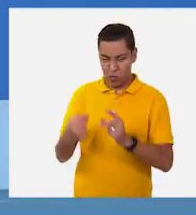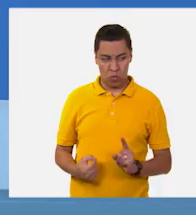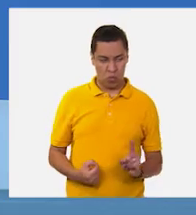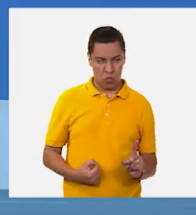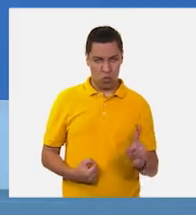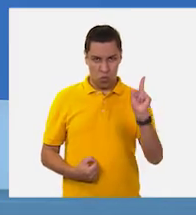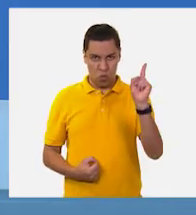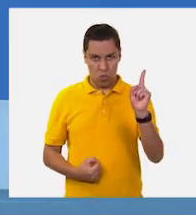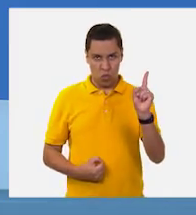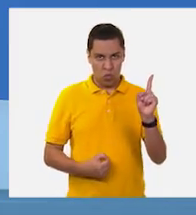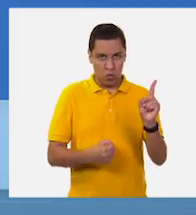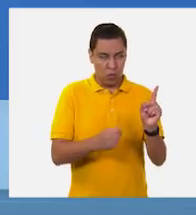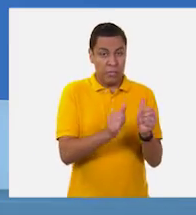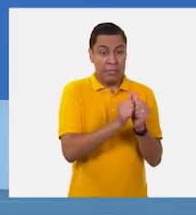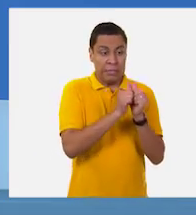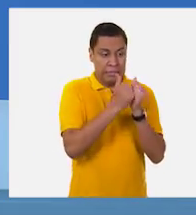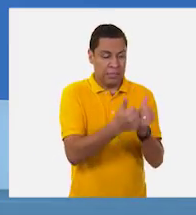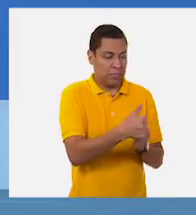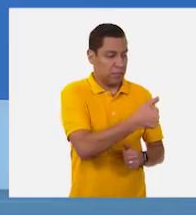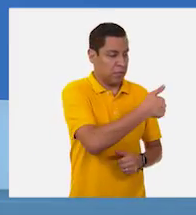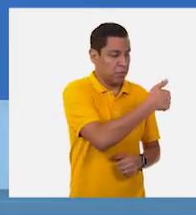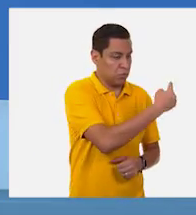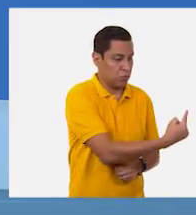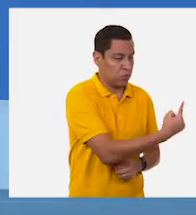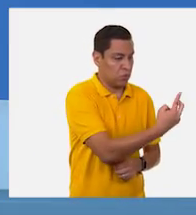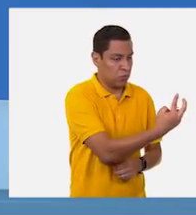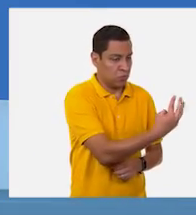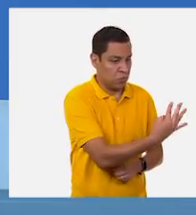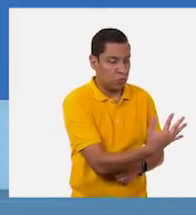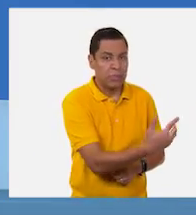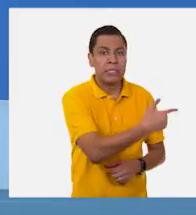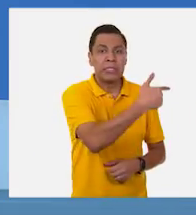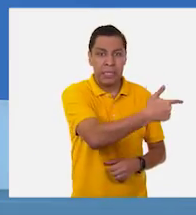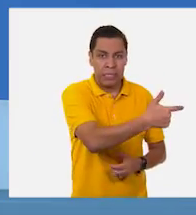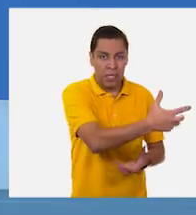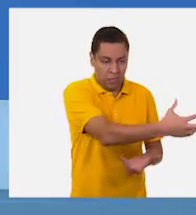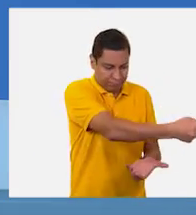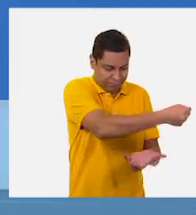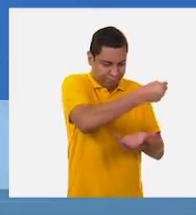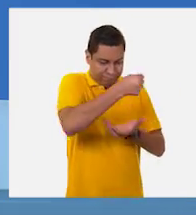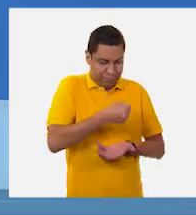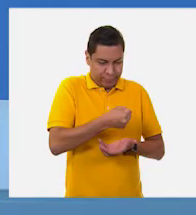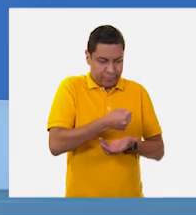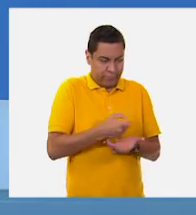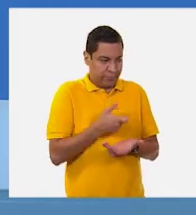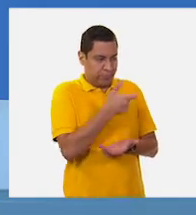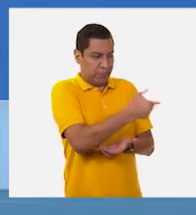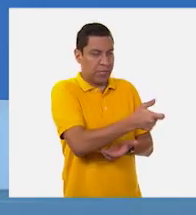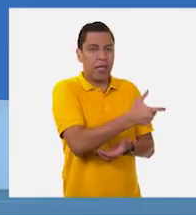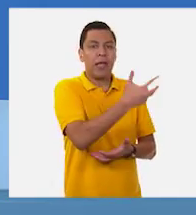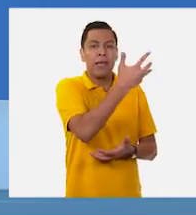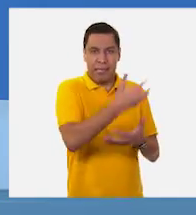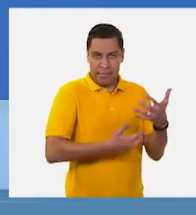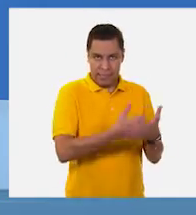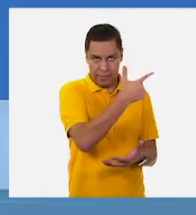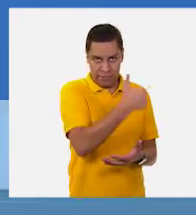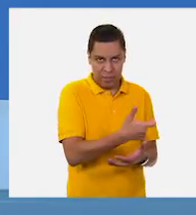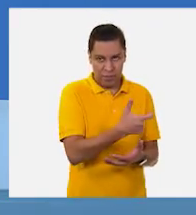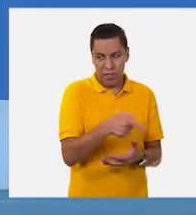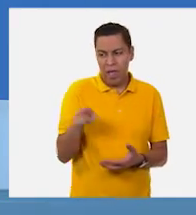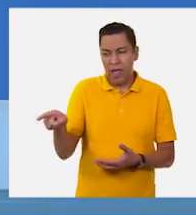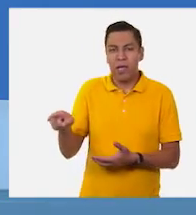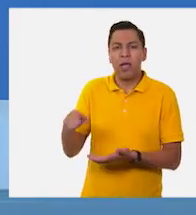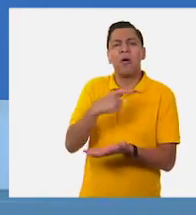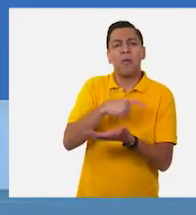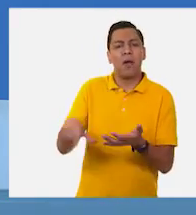me darían 7 panes por 15 pesos. Y en la panadería 2 podría comprar hasta 8